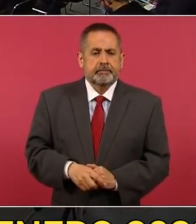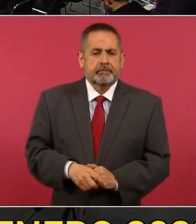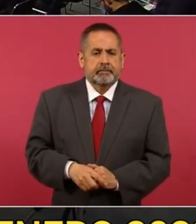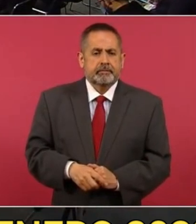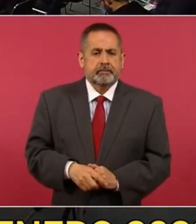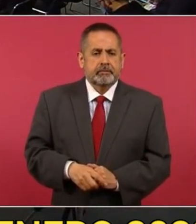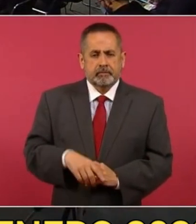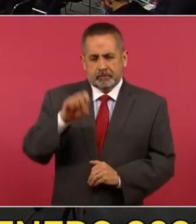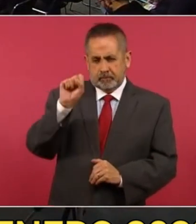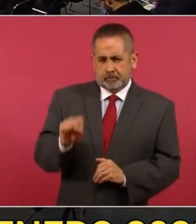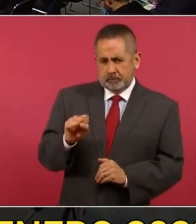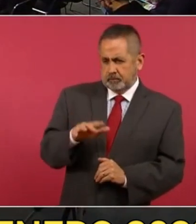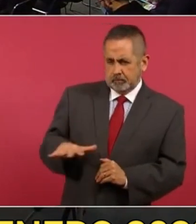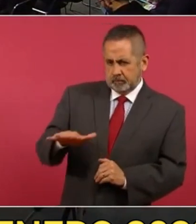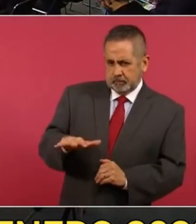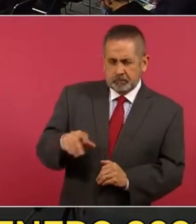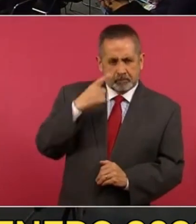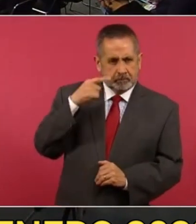Desde el sureste.